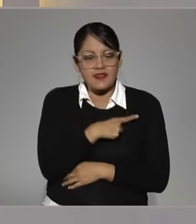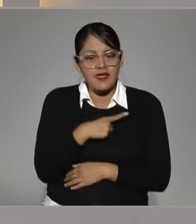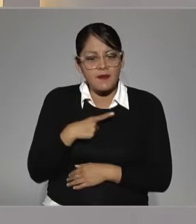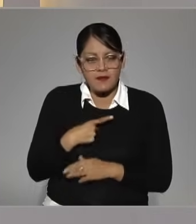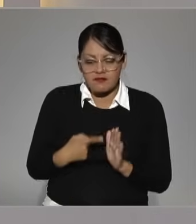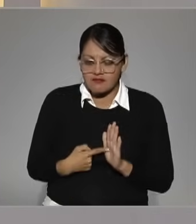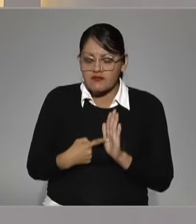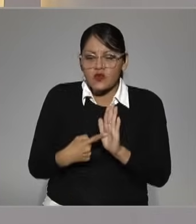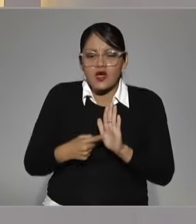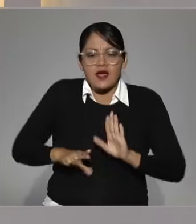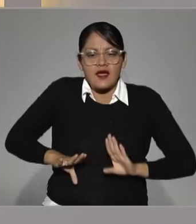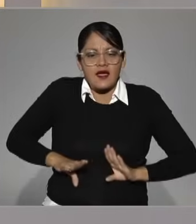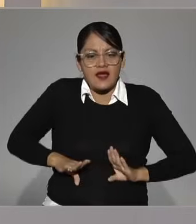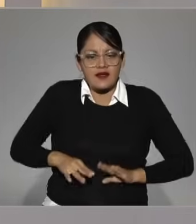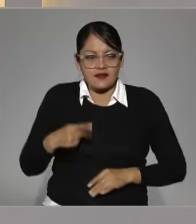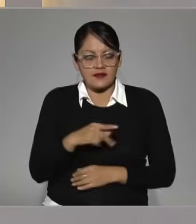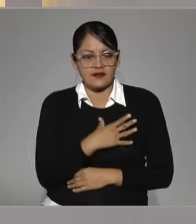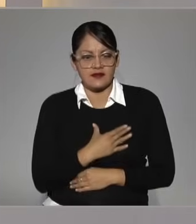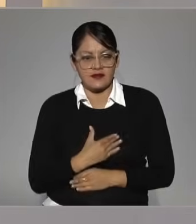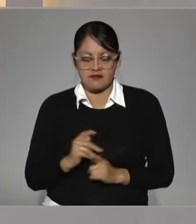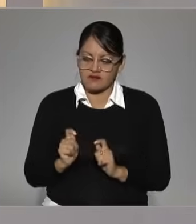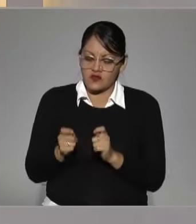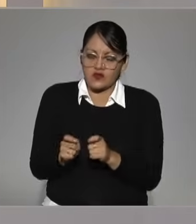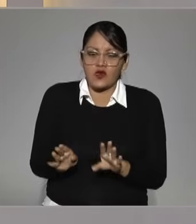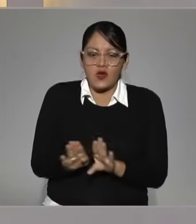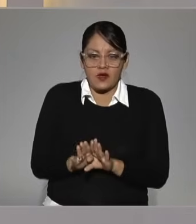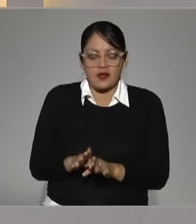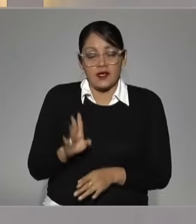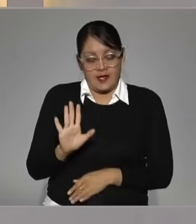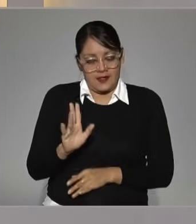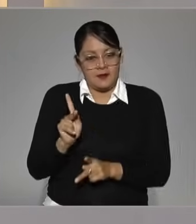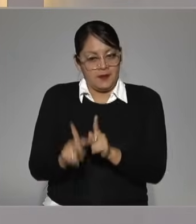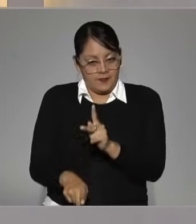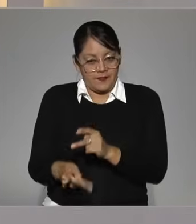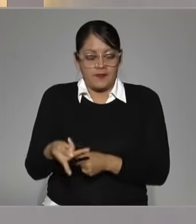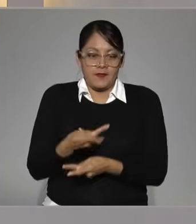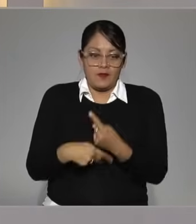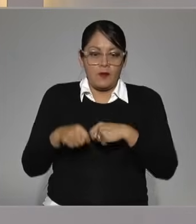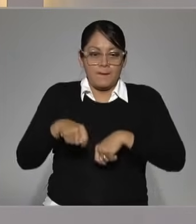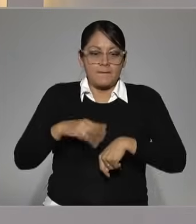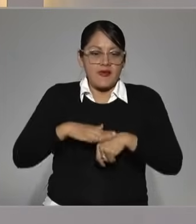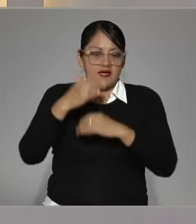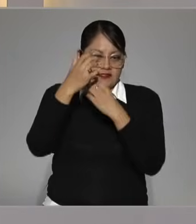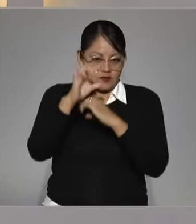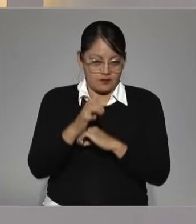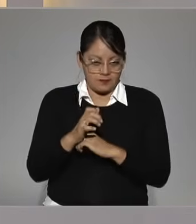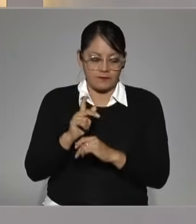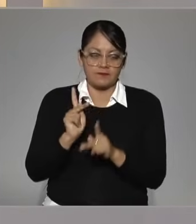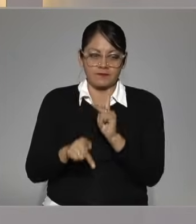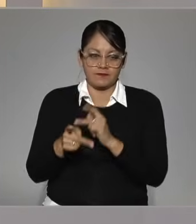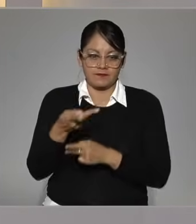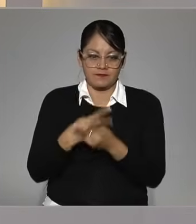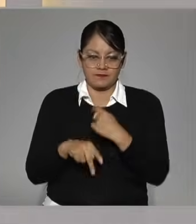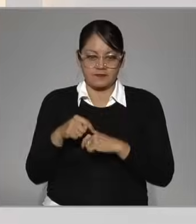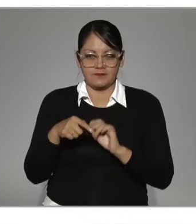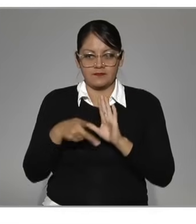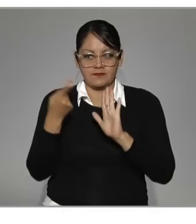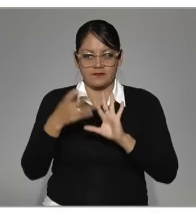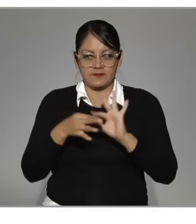influir características de los hijos. Pues regresando vamos a leer más comentarios, volvemos.